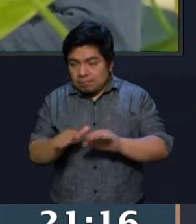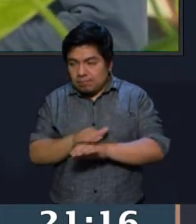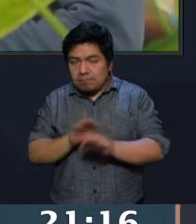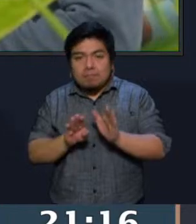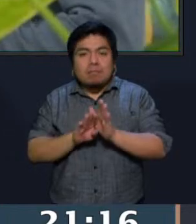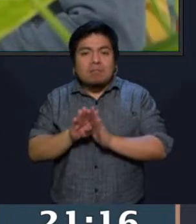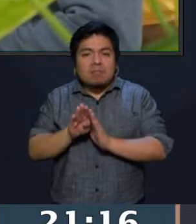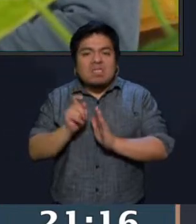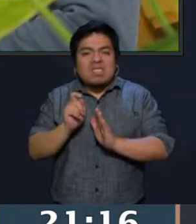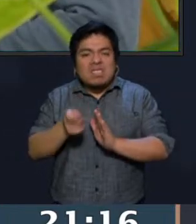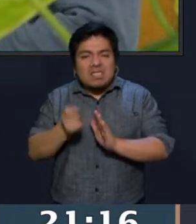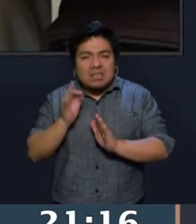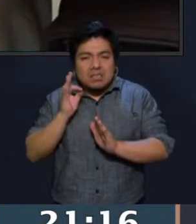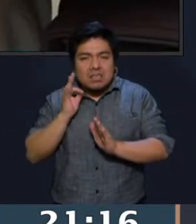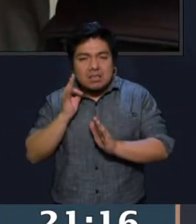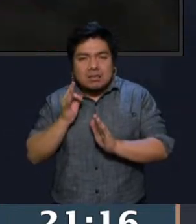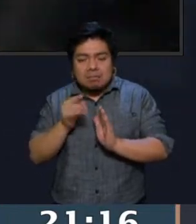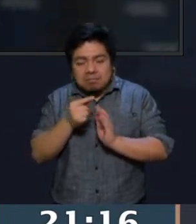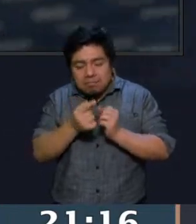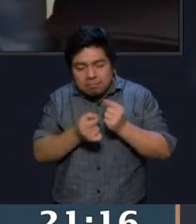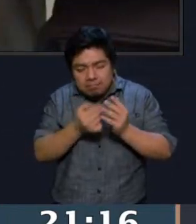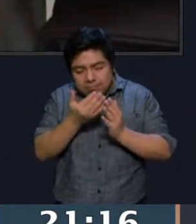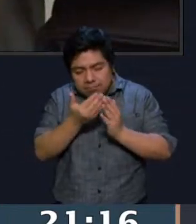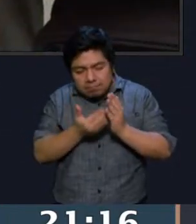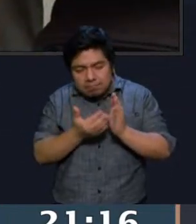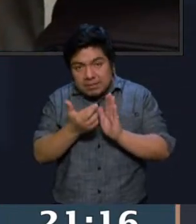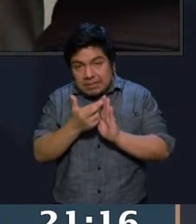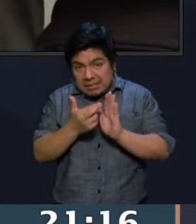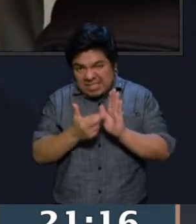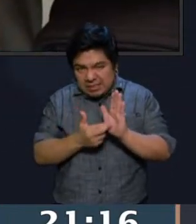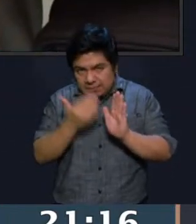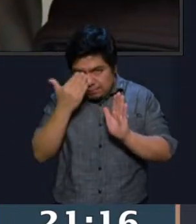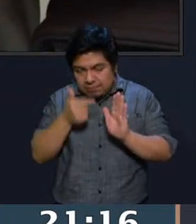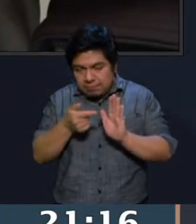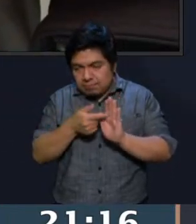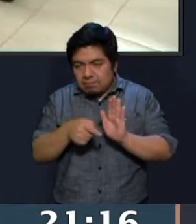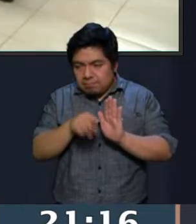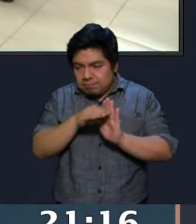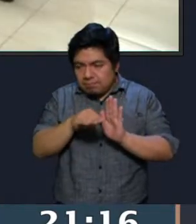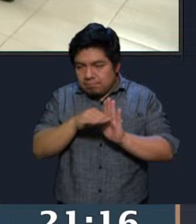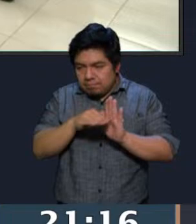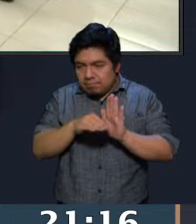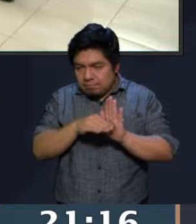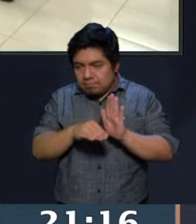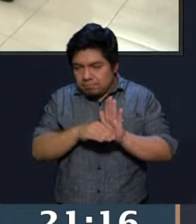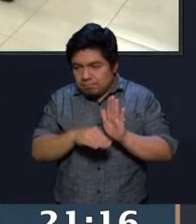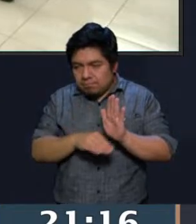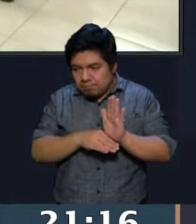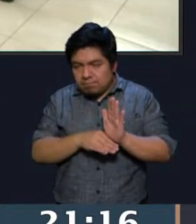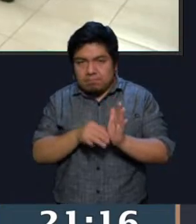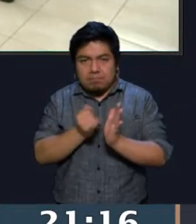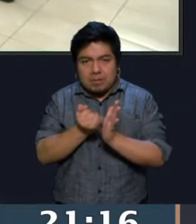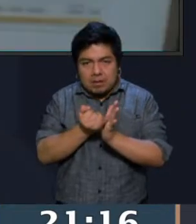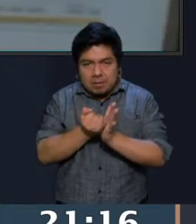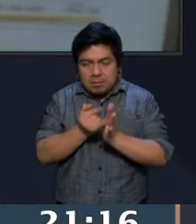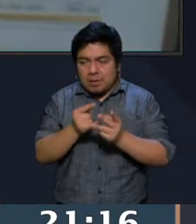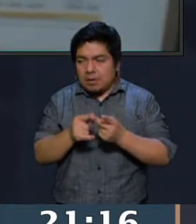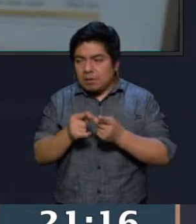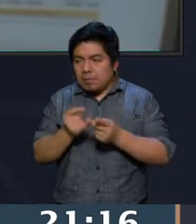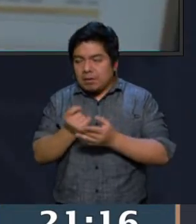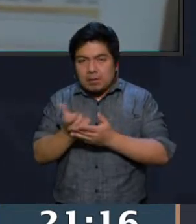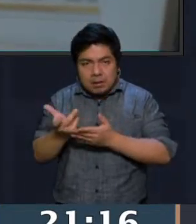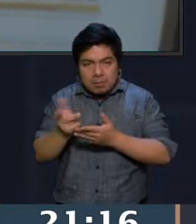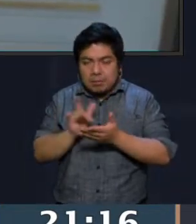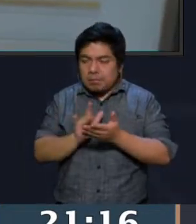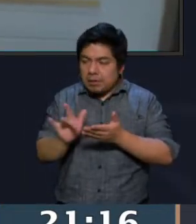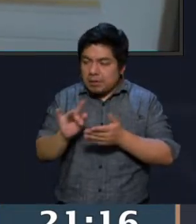reforma fiscal progresiva? Modificar todo el arreglo y entretejido de impuestos y contribuciones y